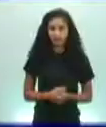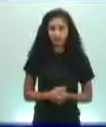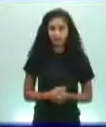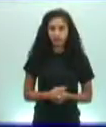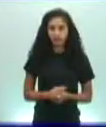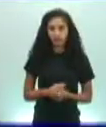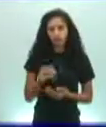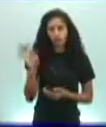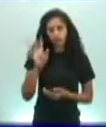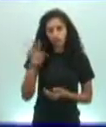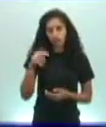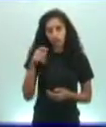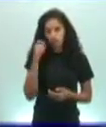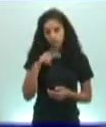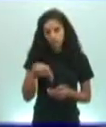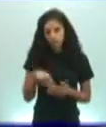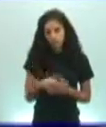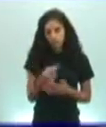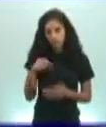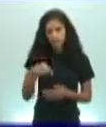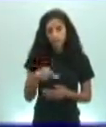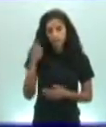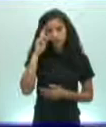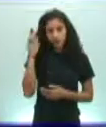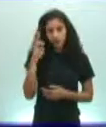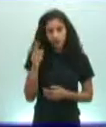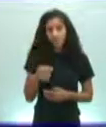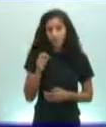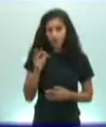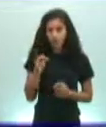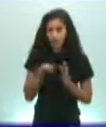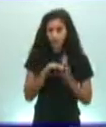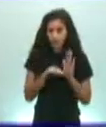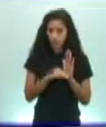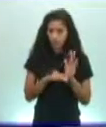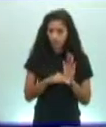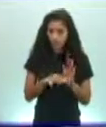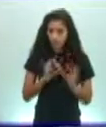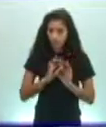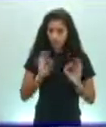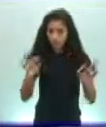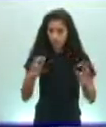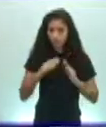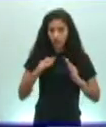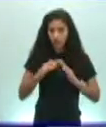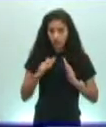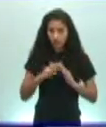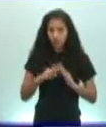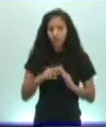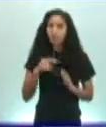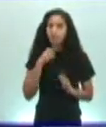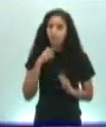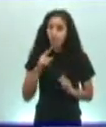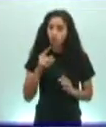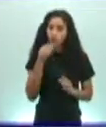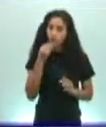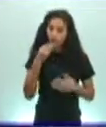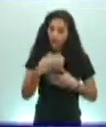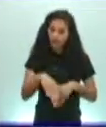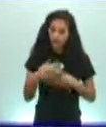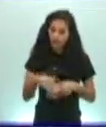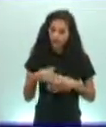Nos despedimos por hoy. Recuerda, mantén las medidas higiénicas en casa y trata de salir lo menos